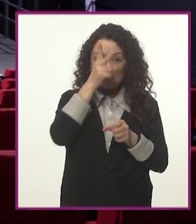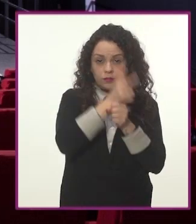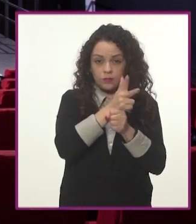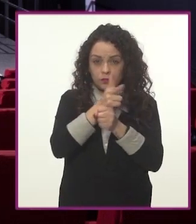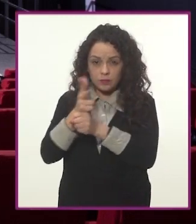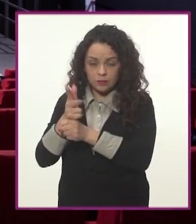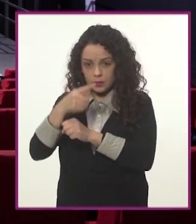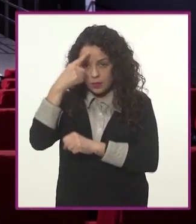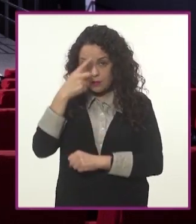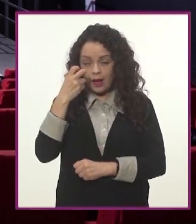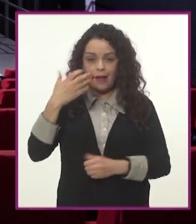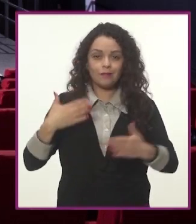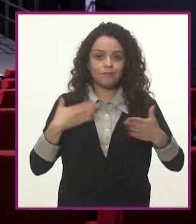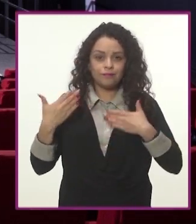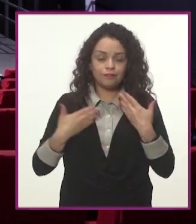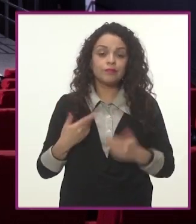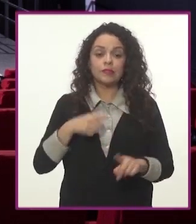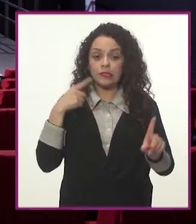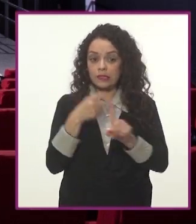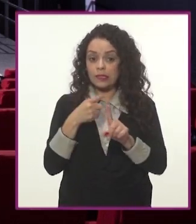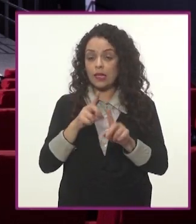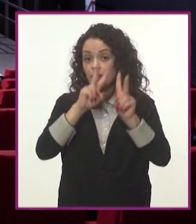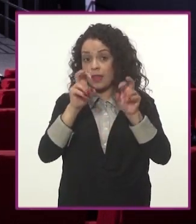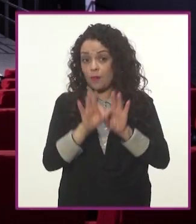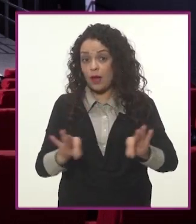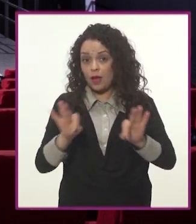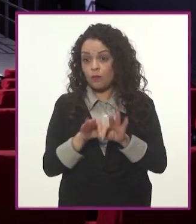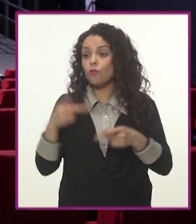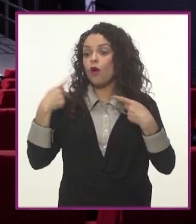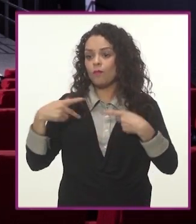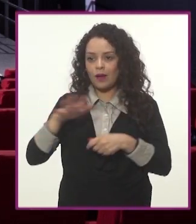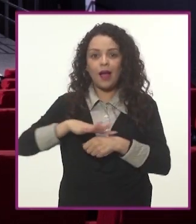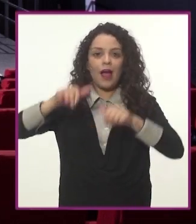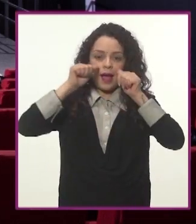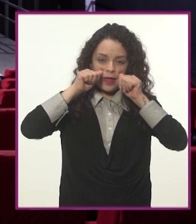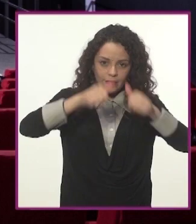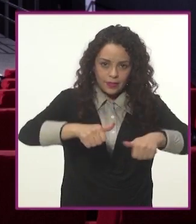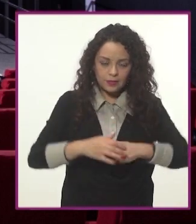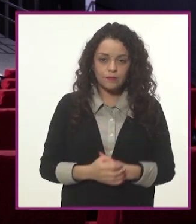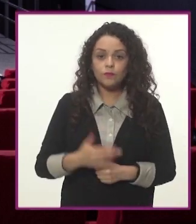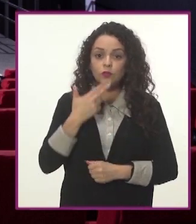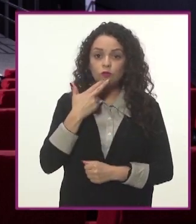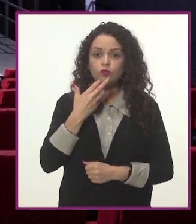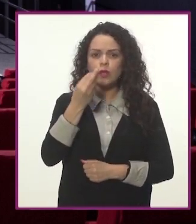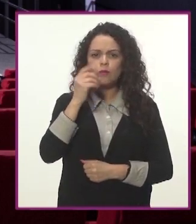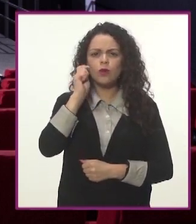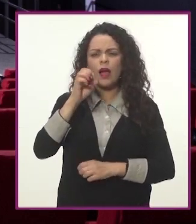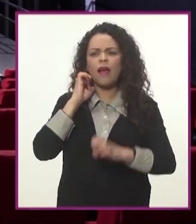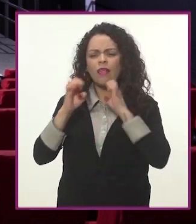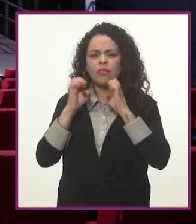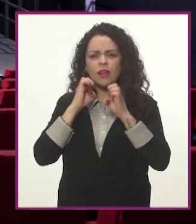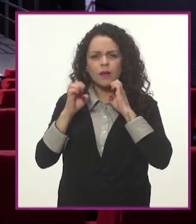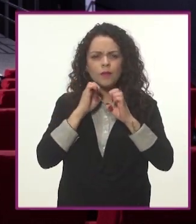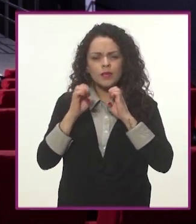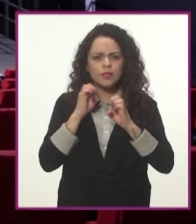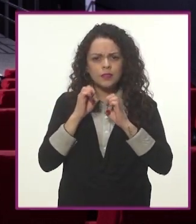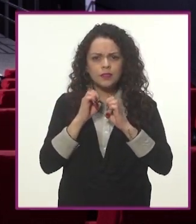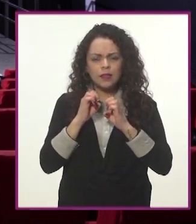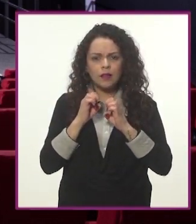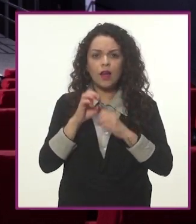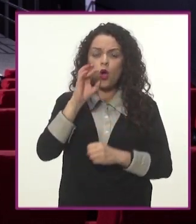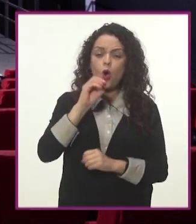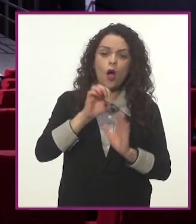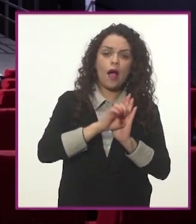dinamismo e ir a las partes importantes. Se utiliza mucho en las entrevistas de los documentales, o por ejemplo, por